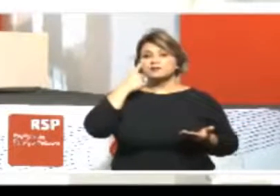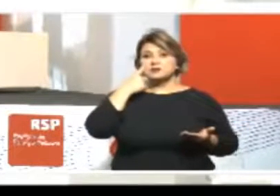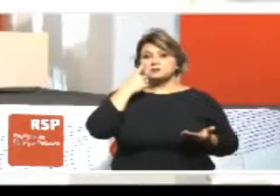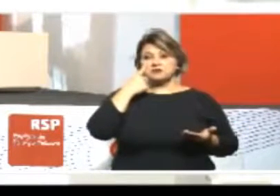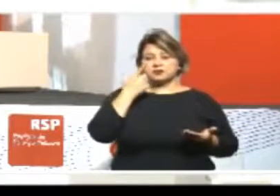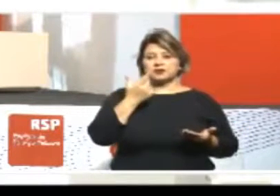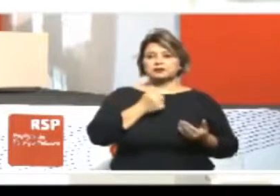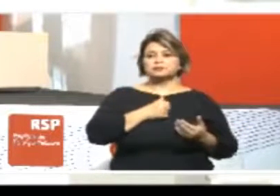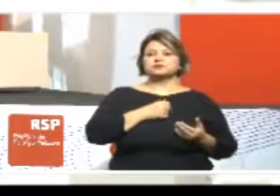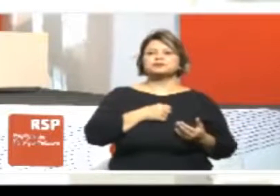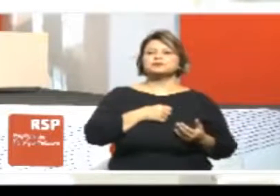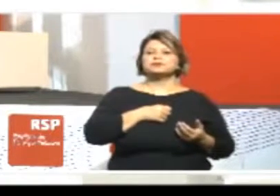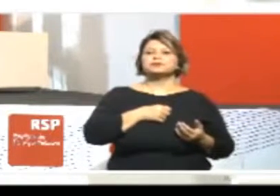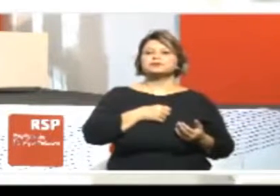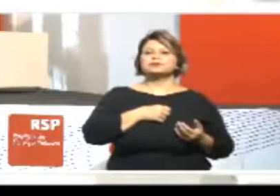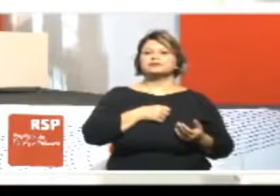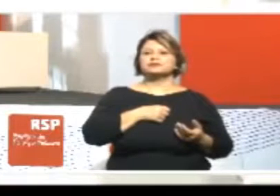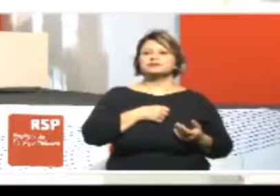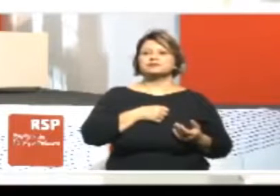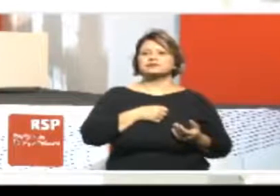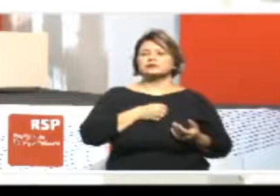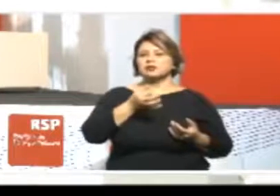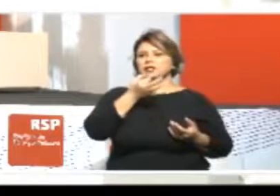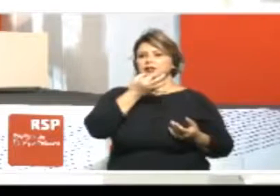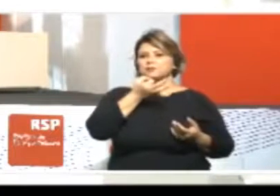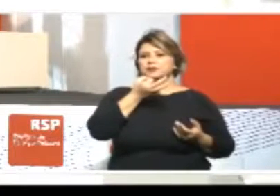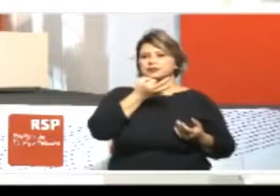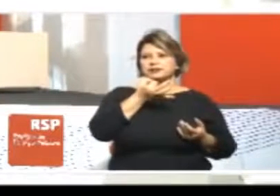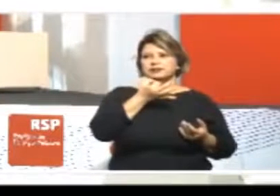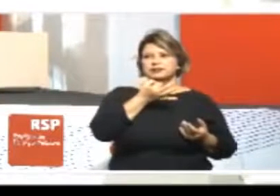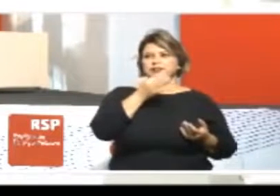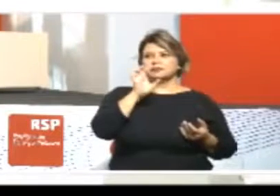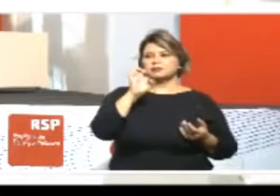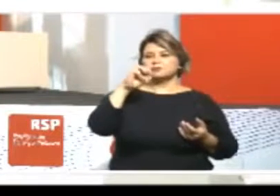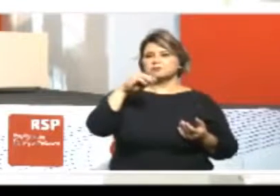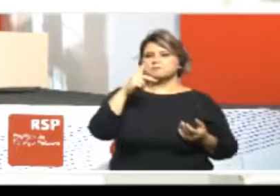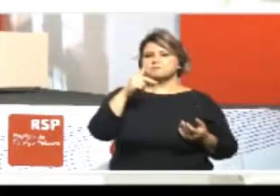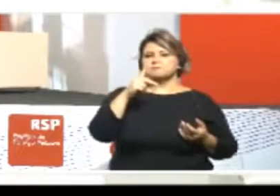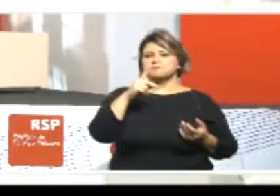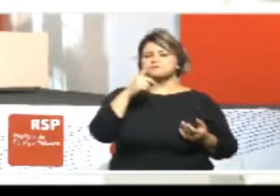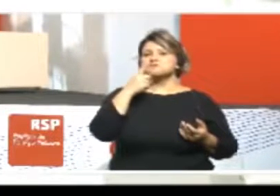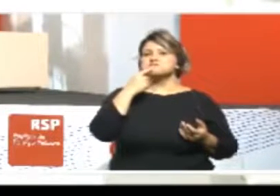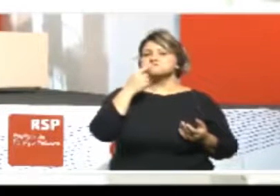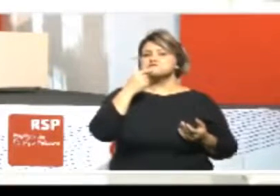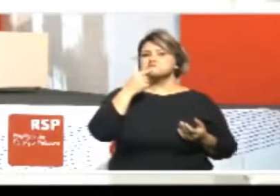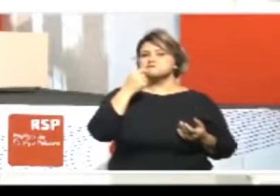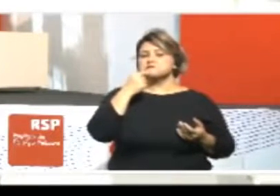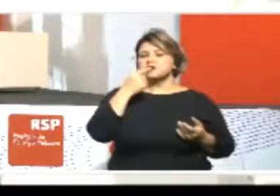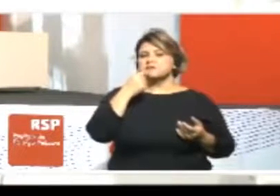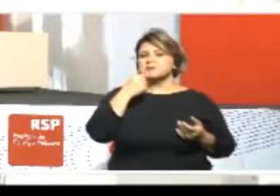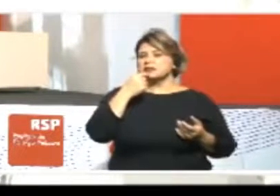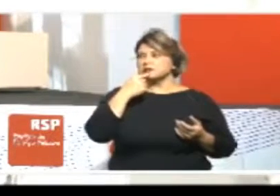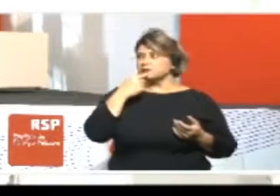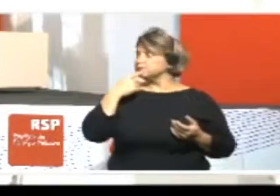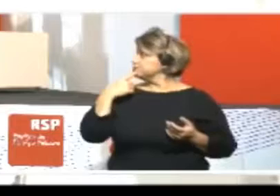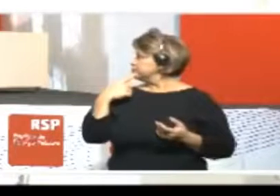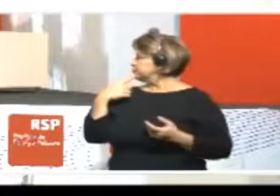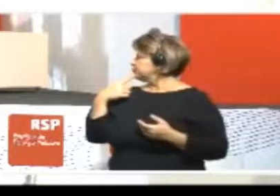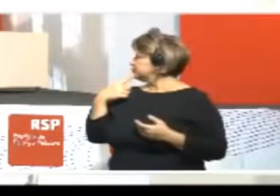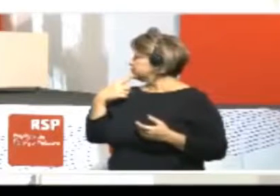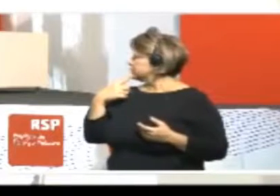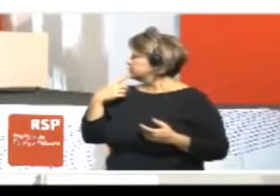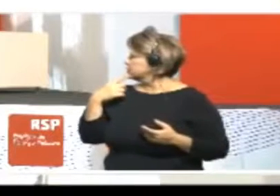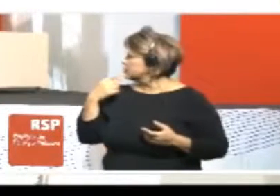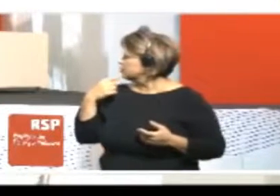datos empíricos que comentan, los datos que están en rojo, son las variables que supuestamente manifiestan que hay una